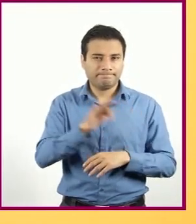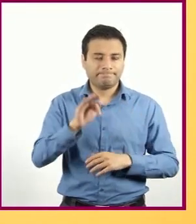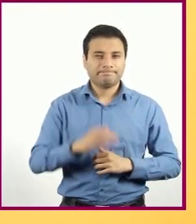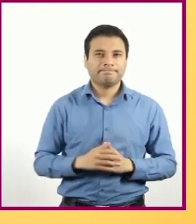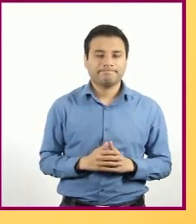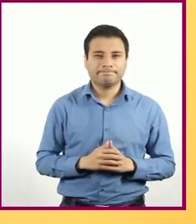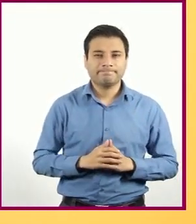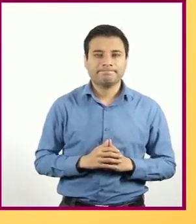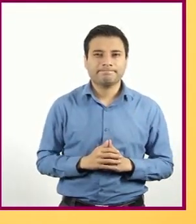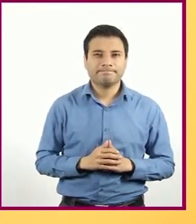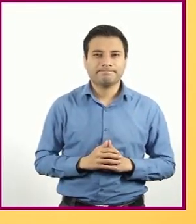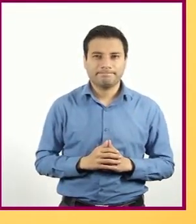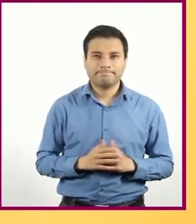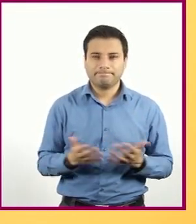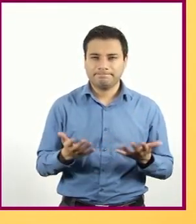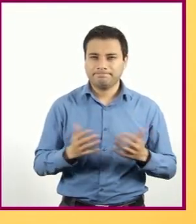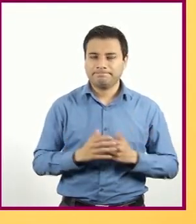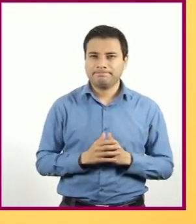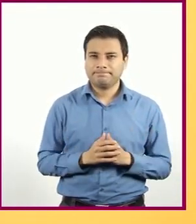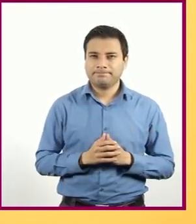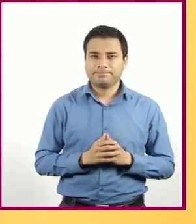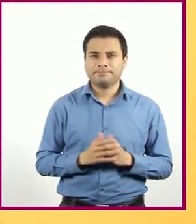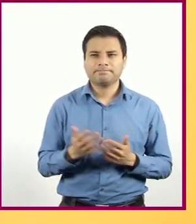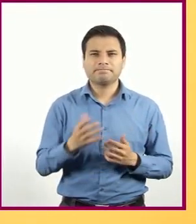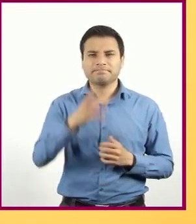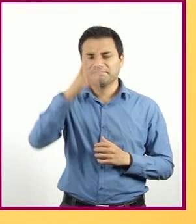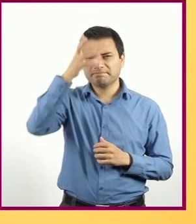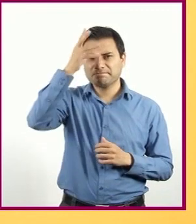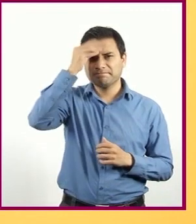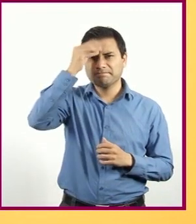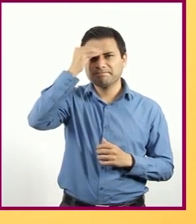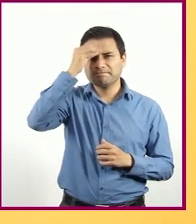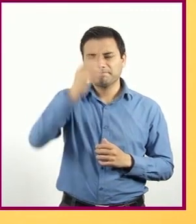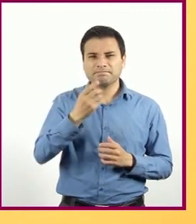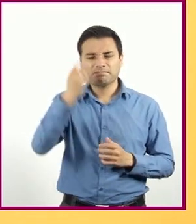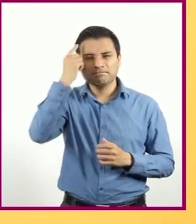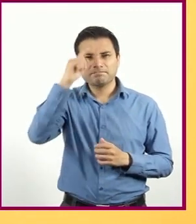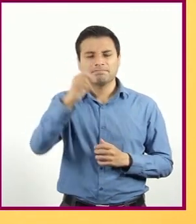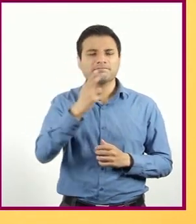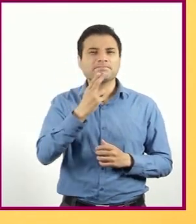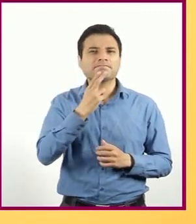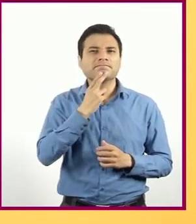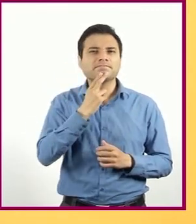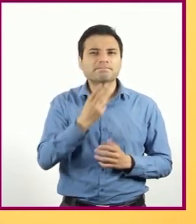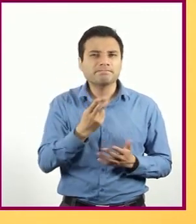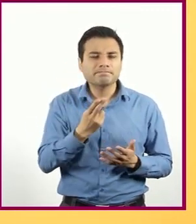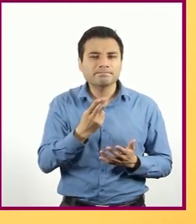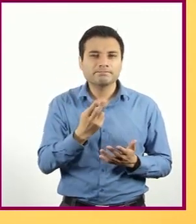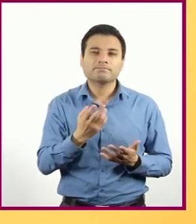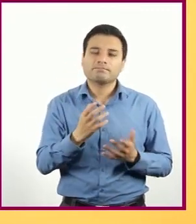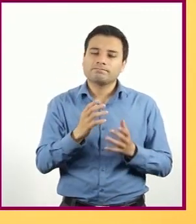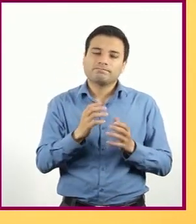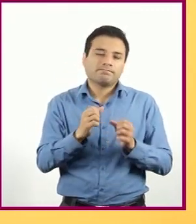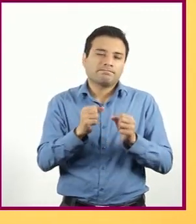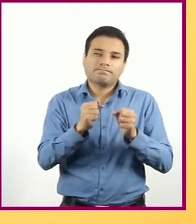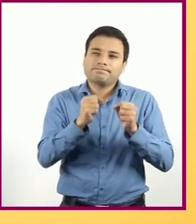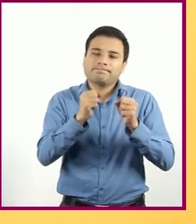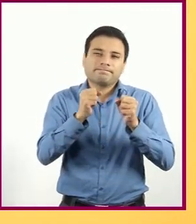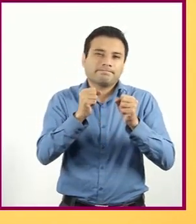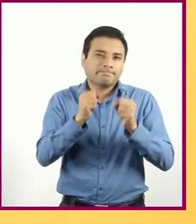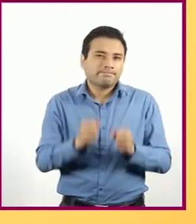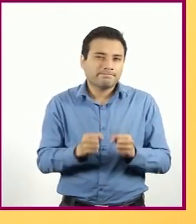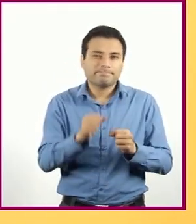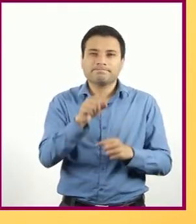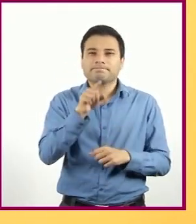sesión. La reflexión y utilidad de los aprendizajes que adquieran en esta y otras asignaturas, sin duda, les serán de ayuda